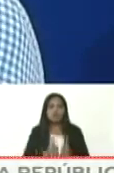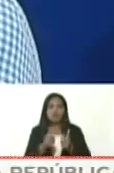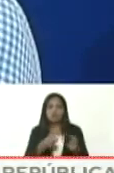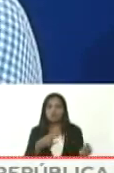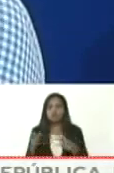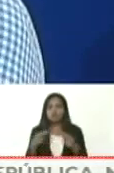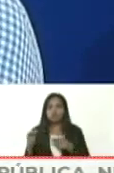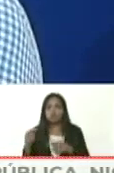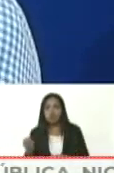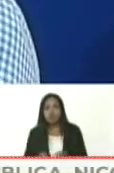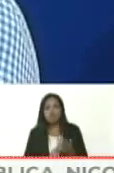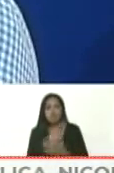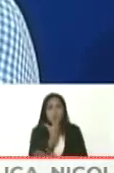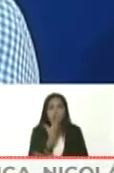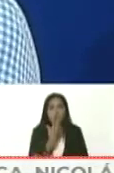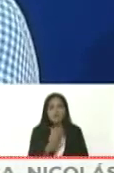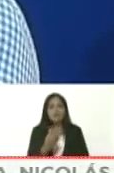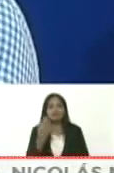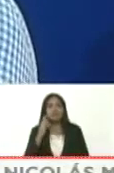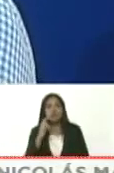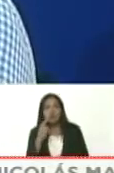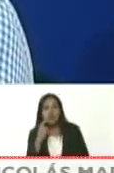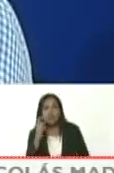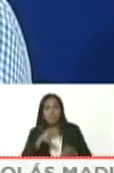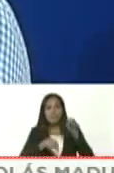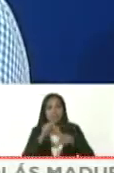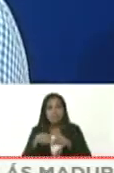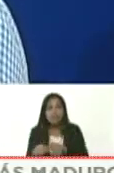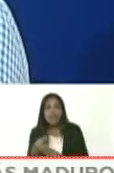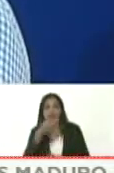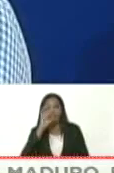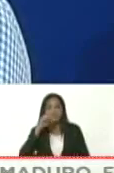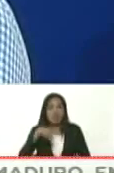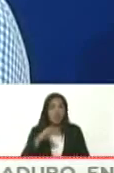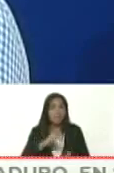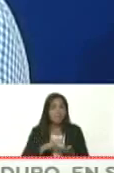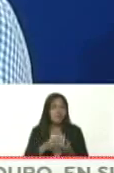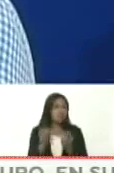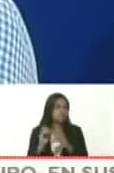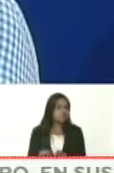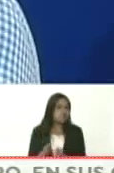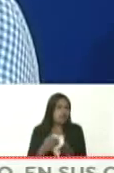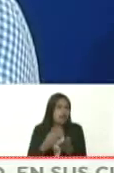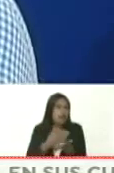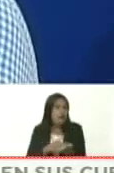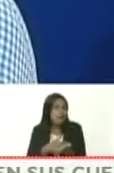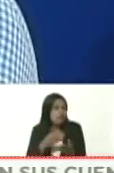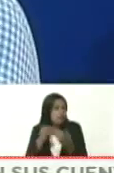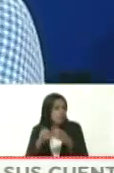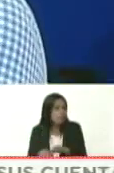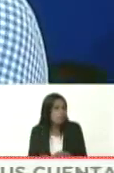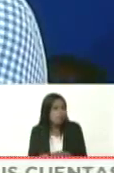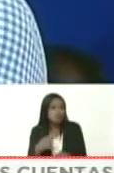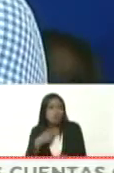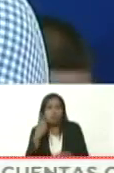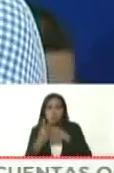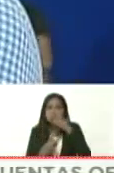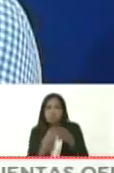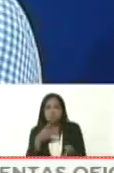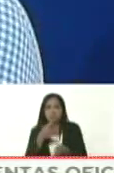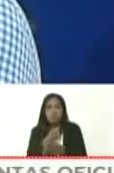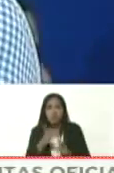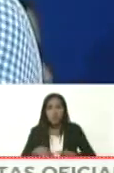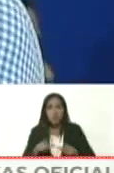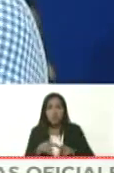flores, de cacao, estamos triplicando la plantación de café en Miranda que había sido abandonada. Visité en estos días, presidente, una